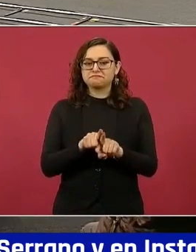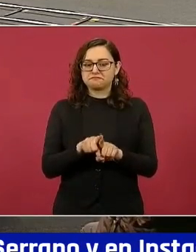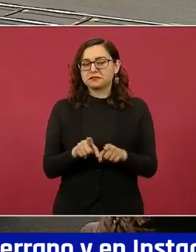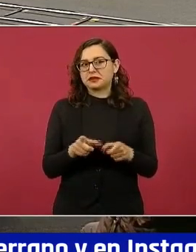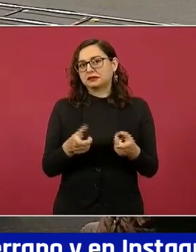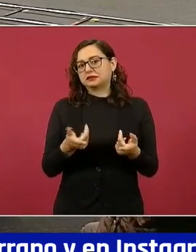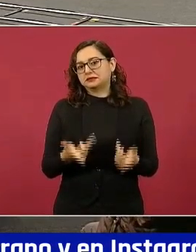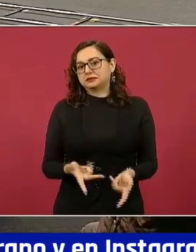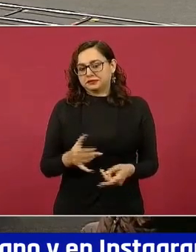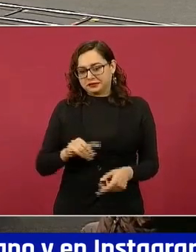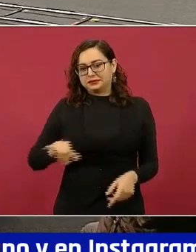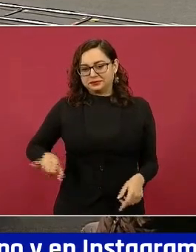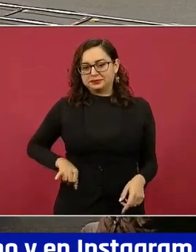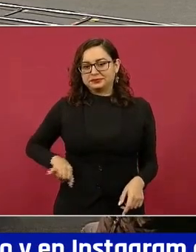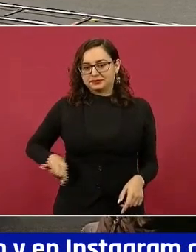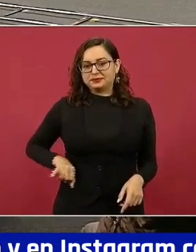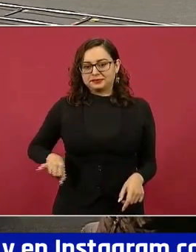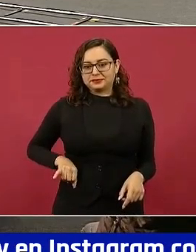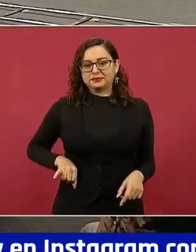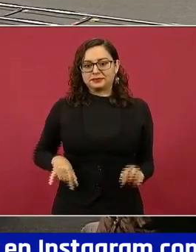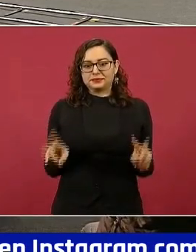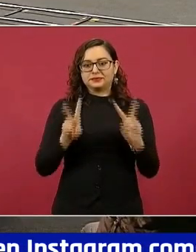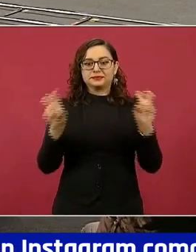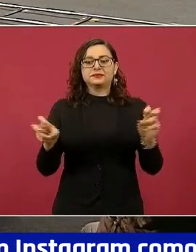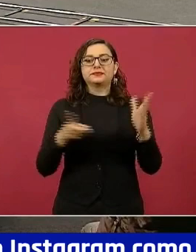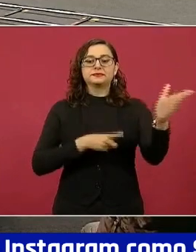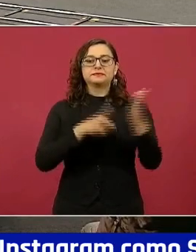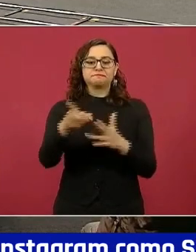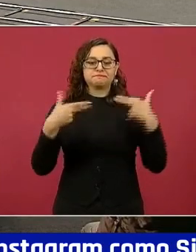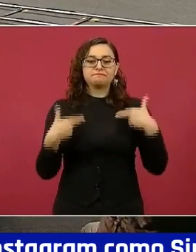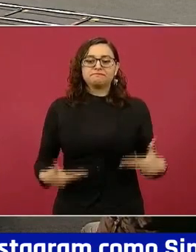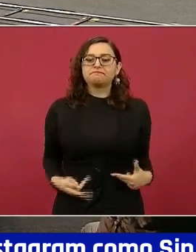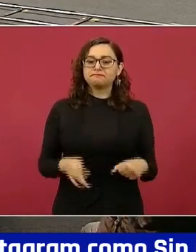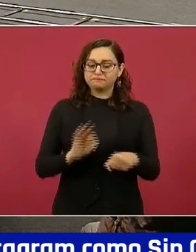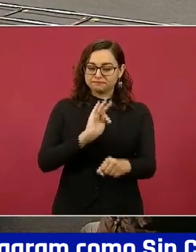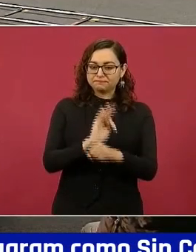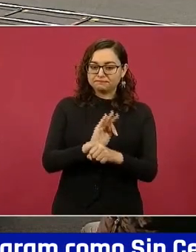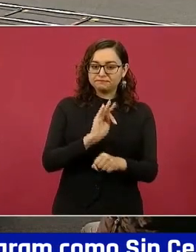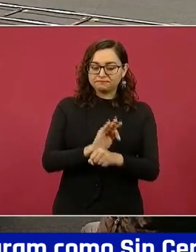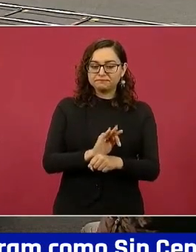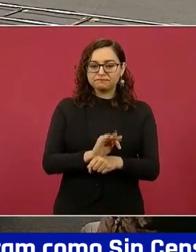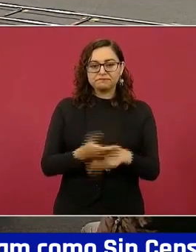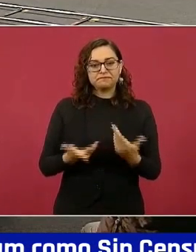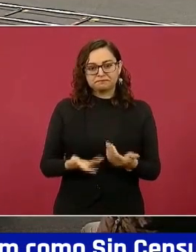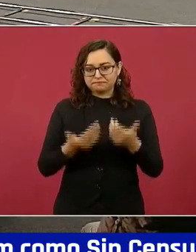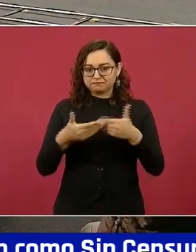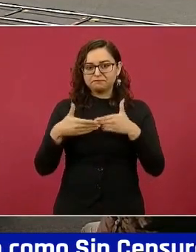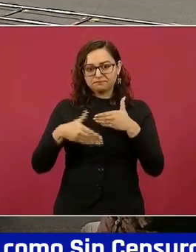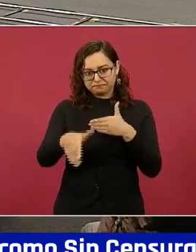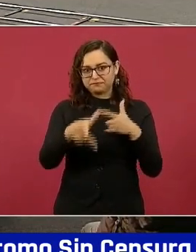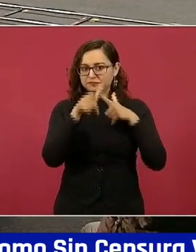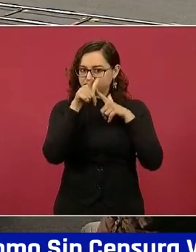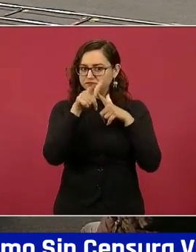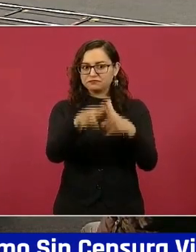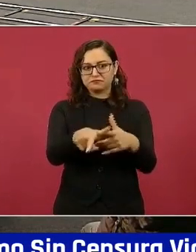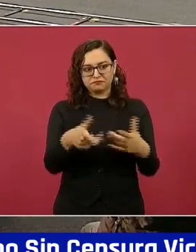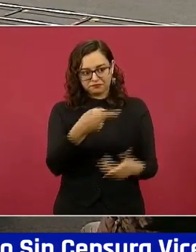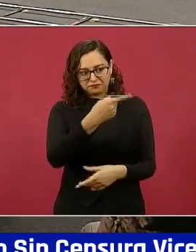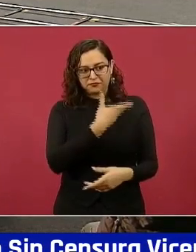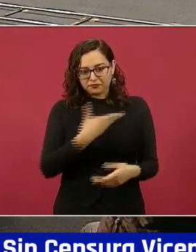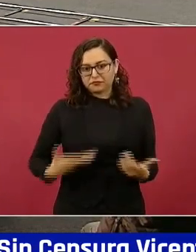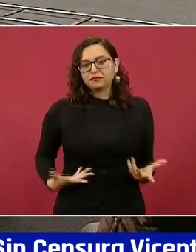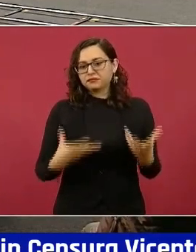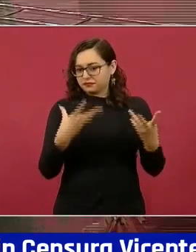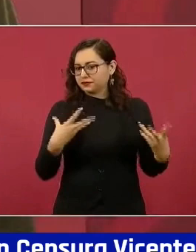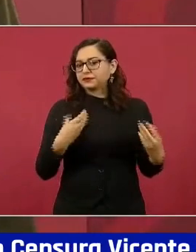temas de los derechos humanos, la defensa de los derechos humanos, estará en un rato más platicando con el